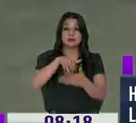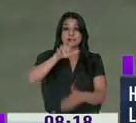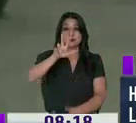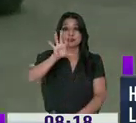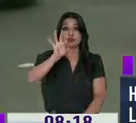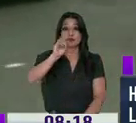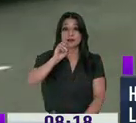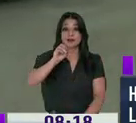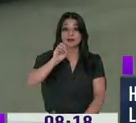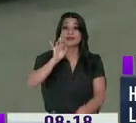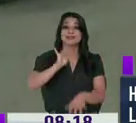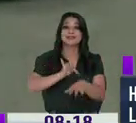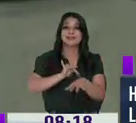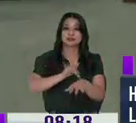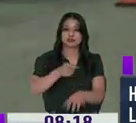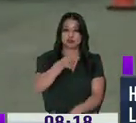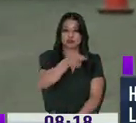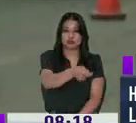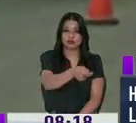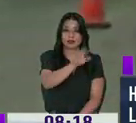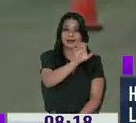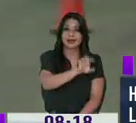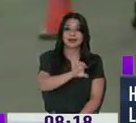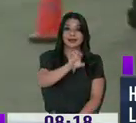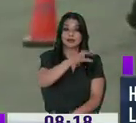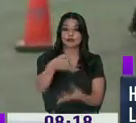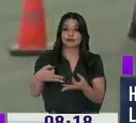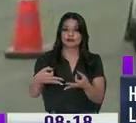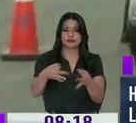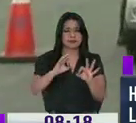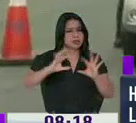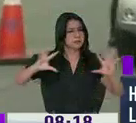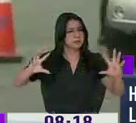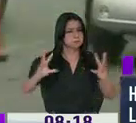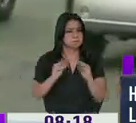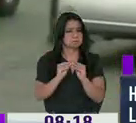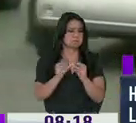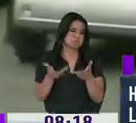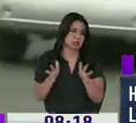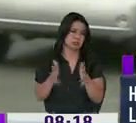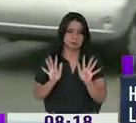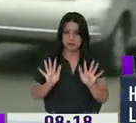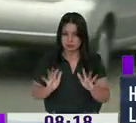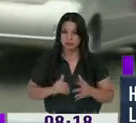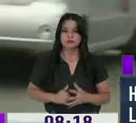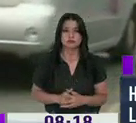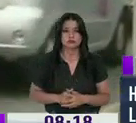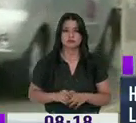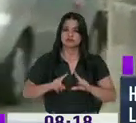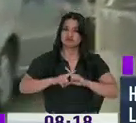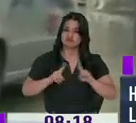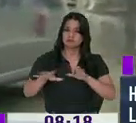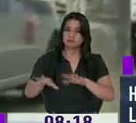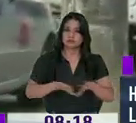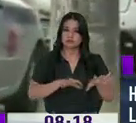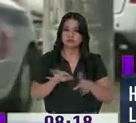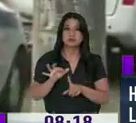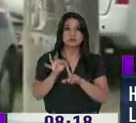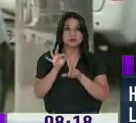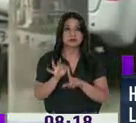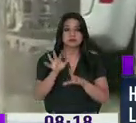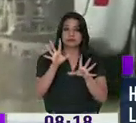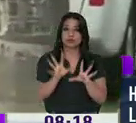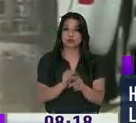19.390 citaciones en lo que va de enero y febrero en un global. Así es, qué diferentes operativos que se realizan a nivel